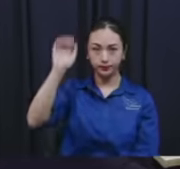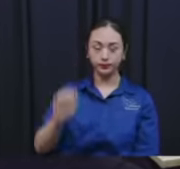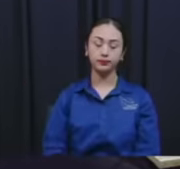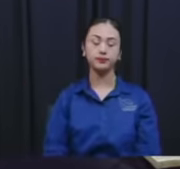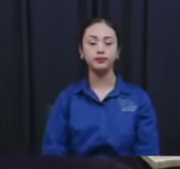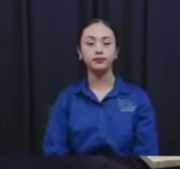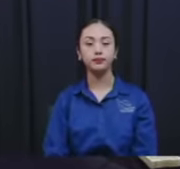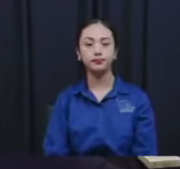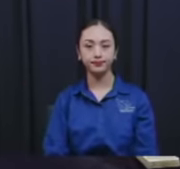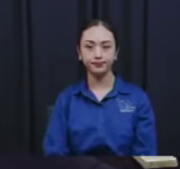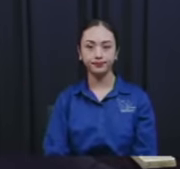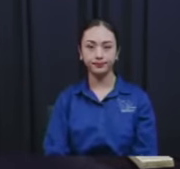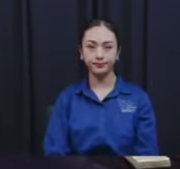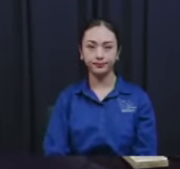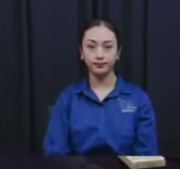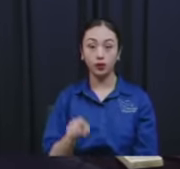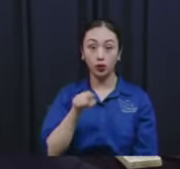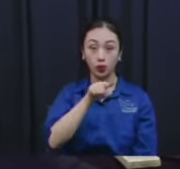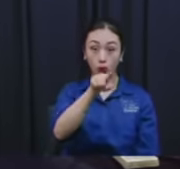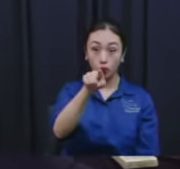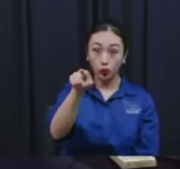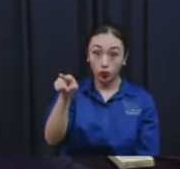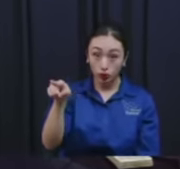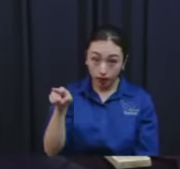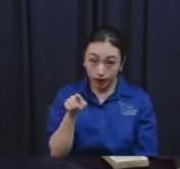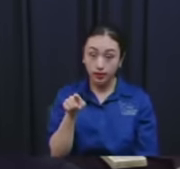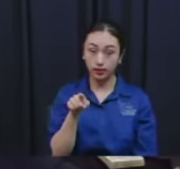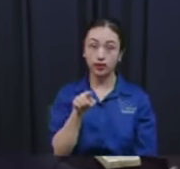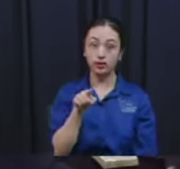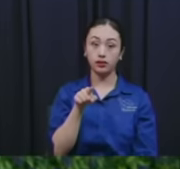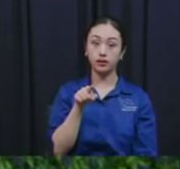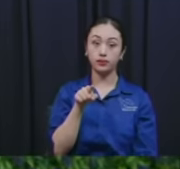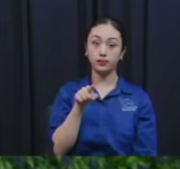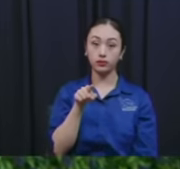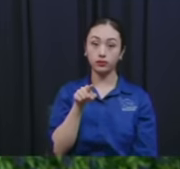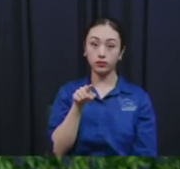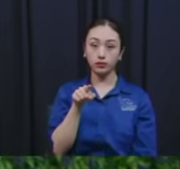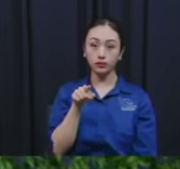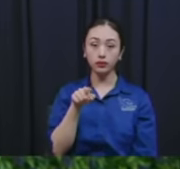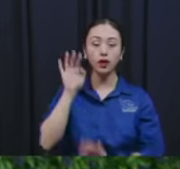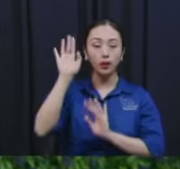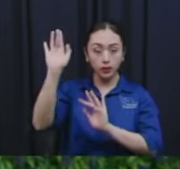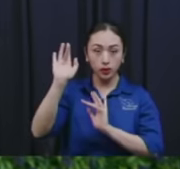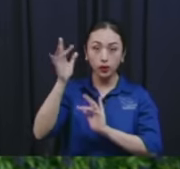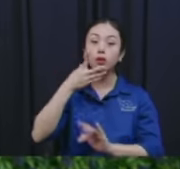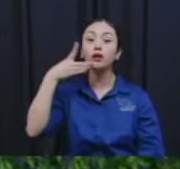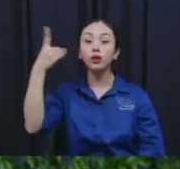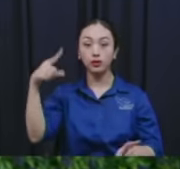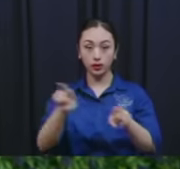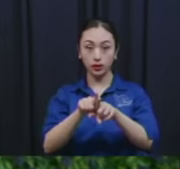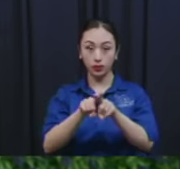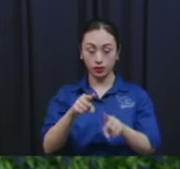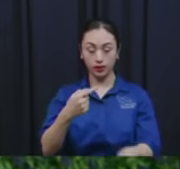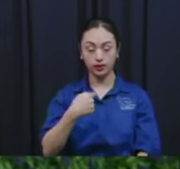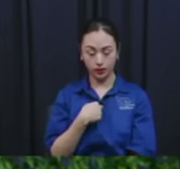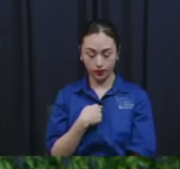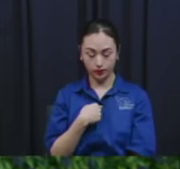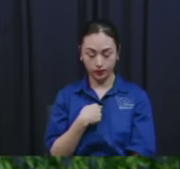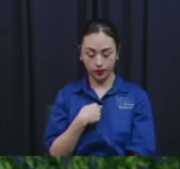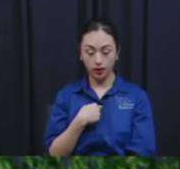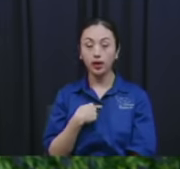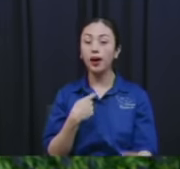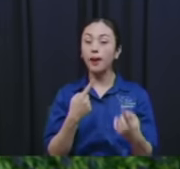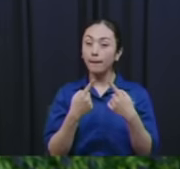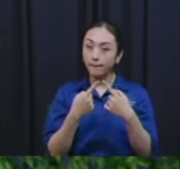2000 son ustedes el producto de la misericordia de Dios igual que yo pero a mí me